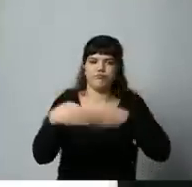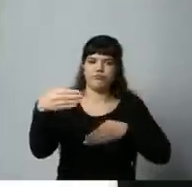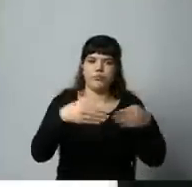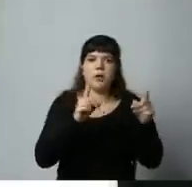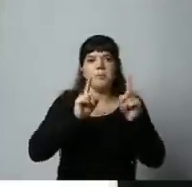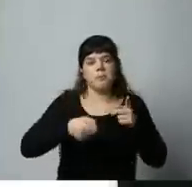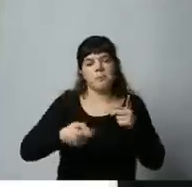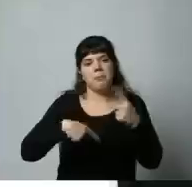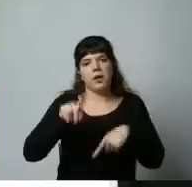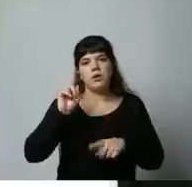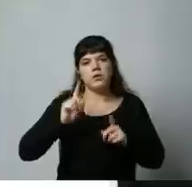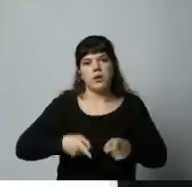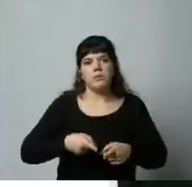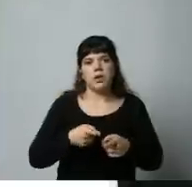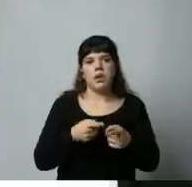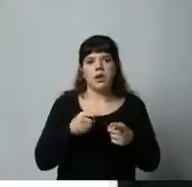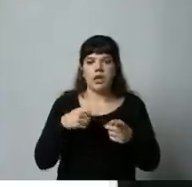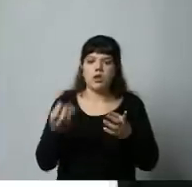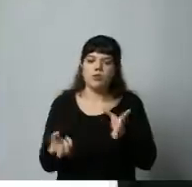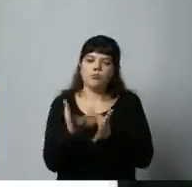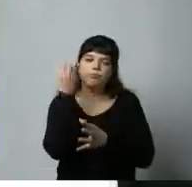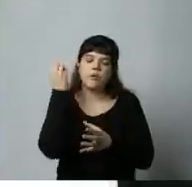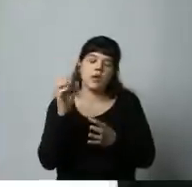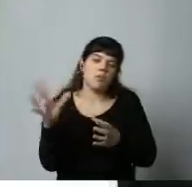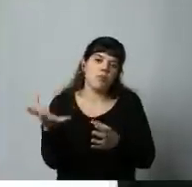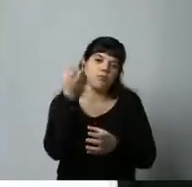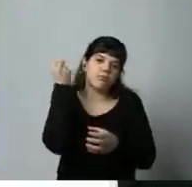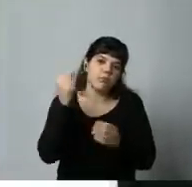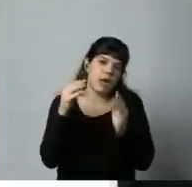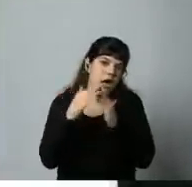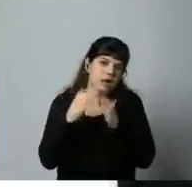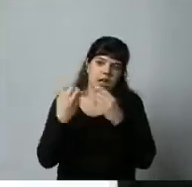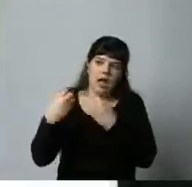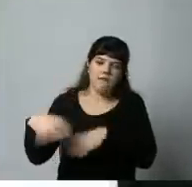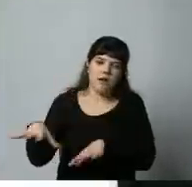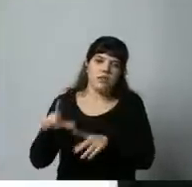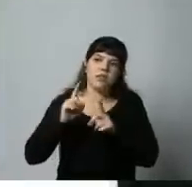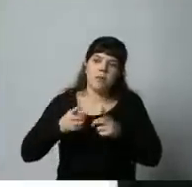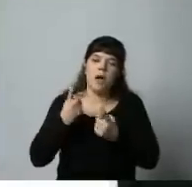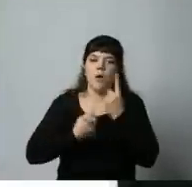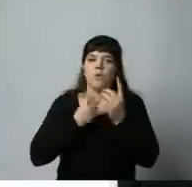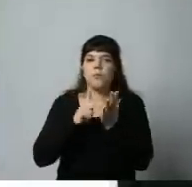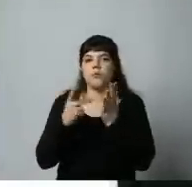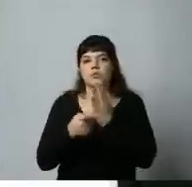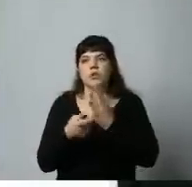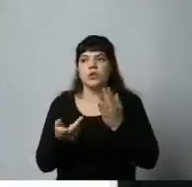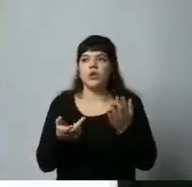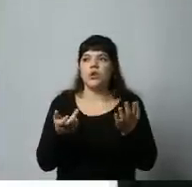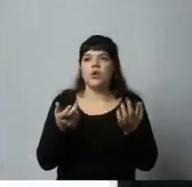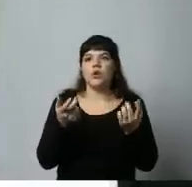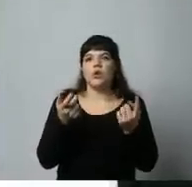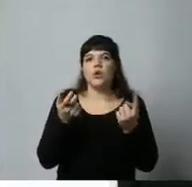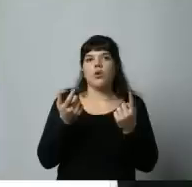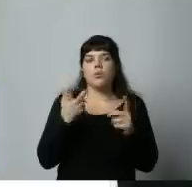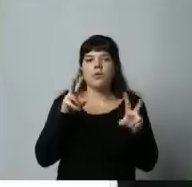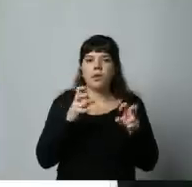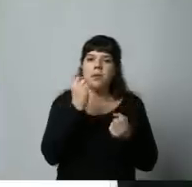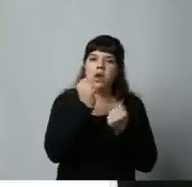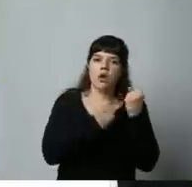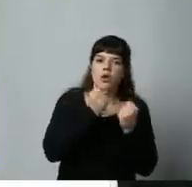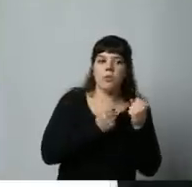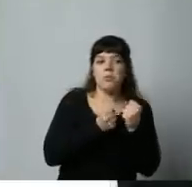la disponibilidad de esta recuperación de fincas abandonadas algunos proyectos vinculados tanto con economías